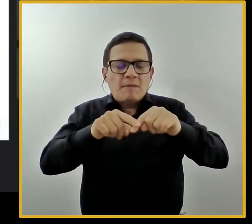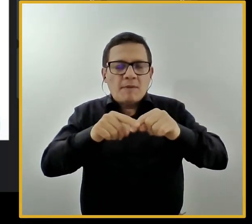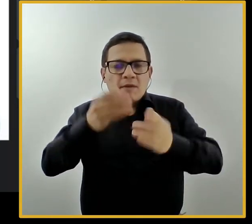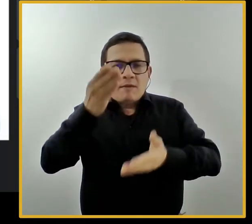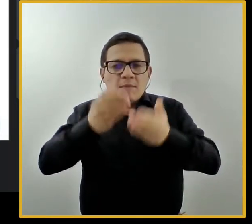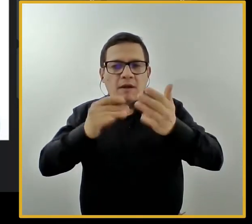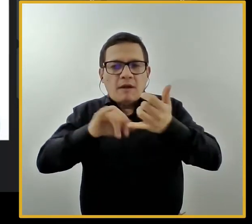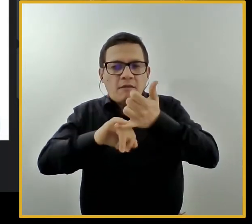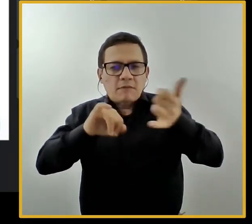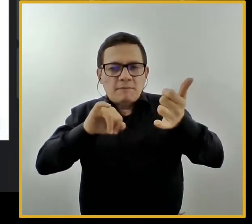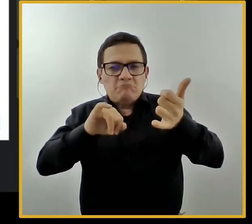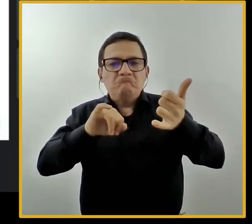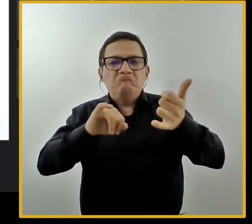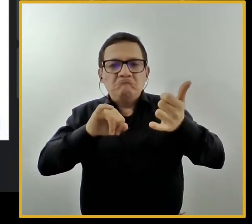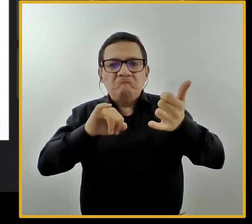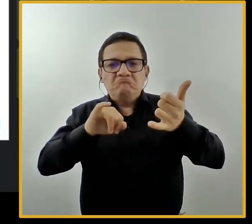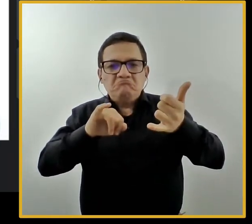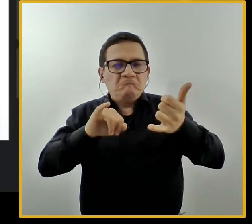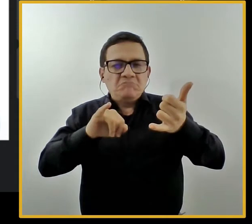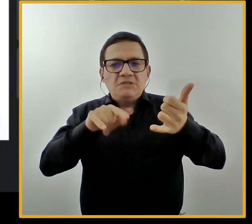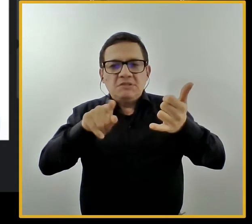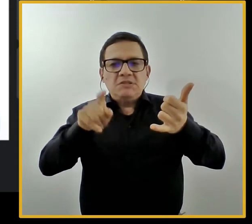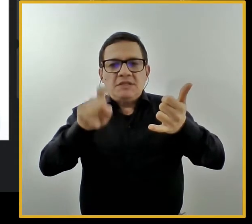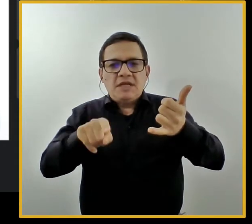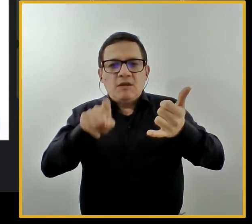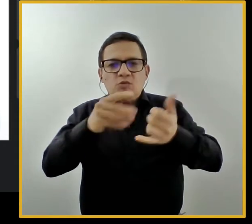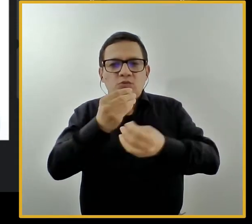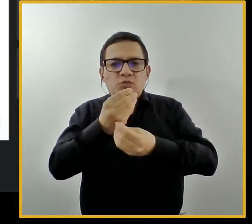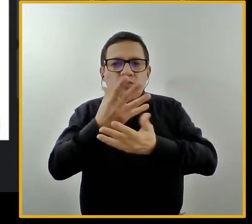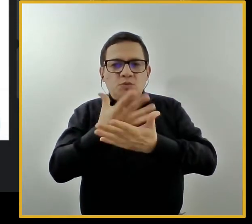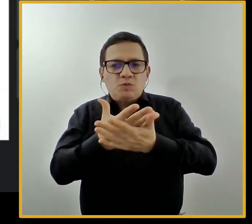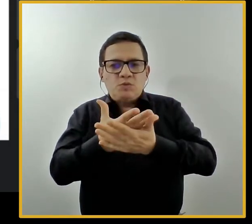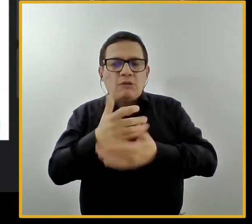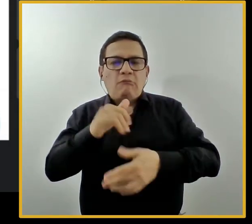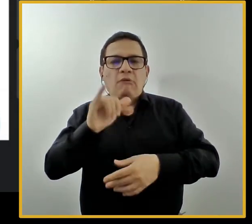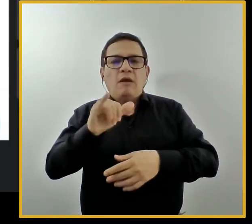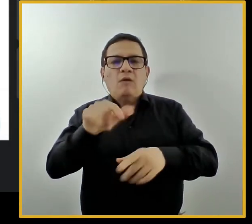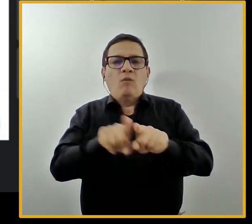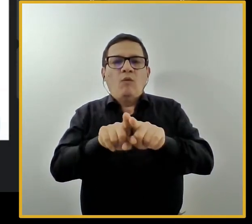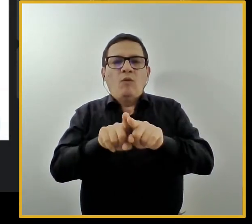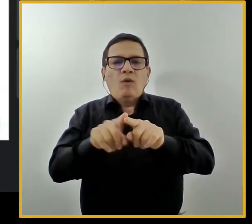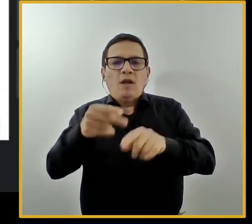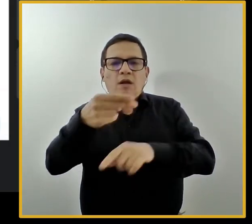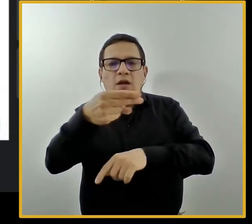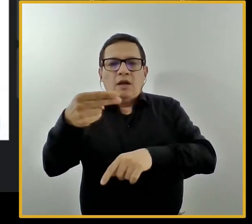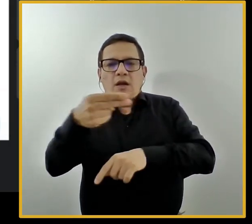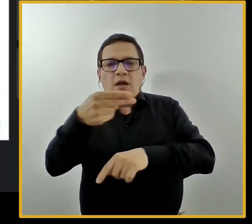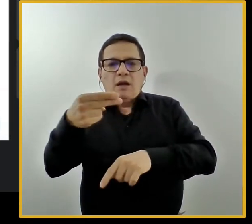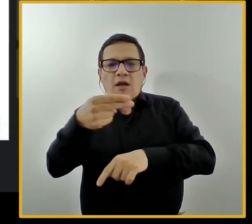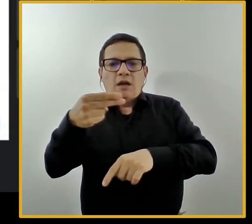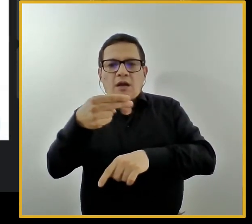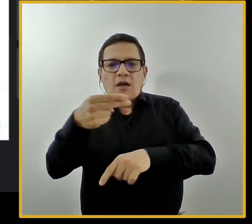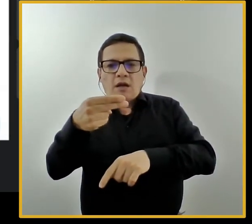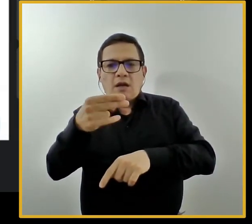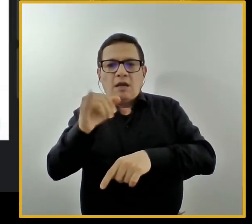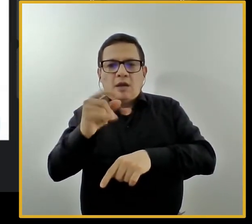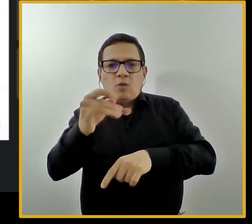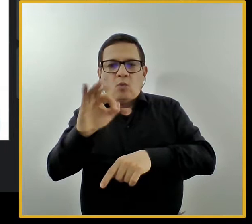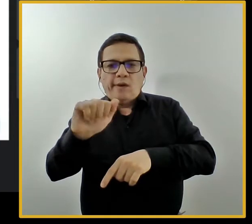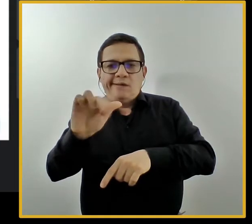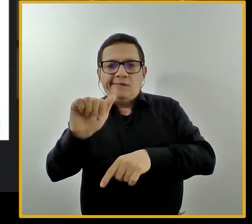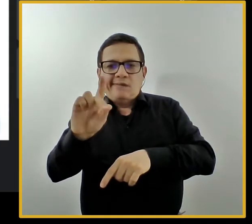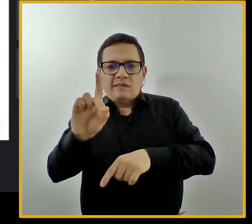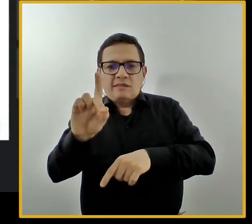variables independientes, ¿cierto? Y que deben de tener esa estructura, ¿cierto? Es una igualdad que yo tengo allí. Y para ello, pues aquí